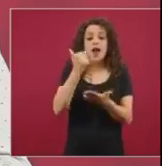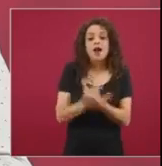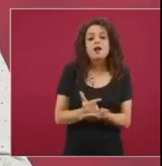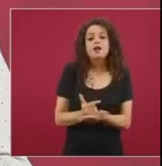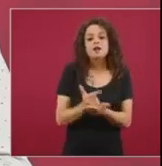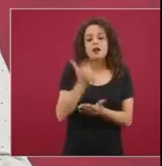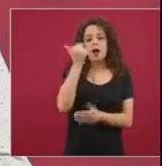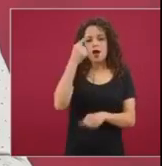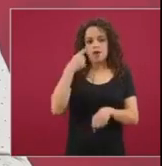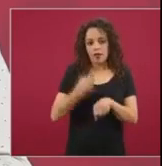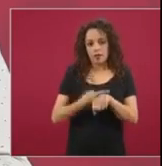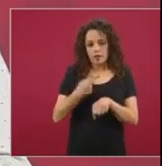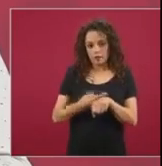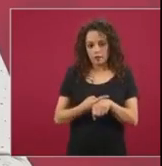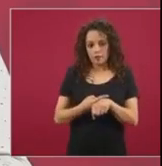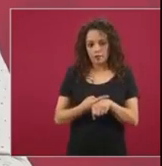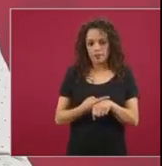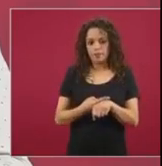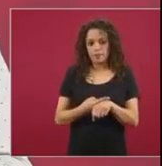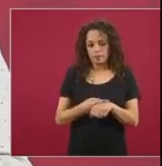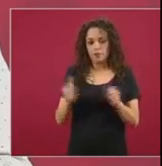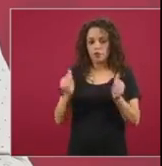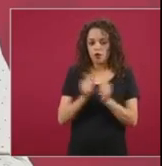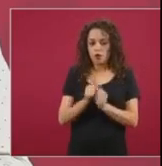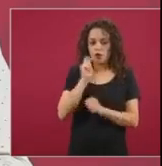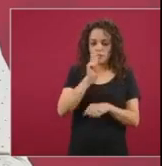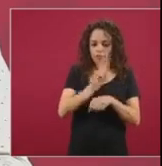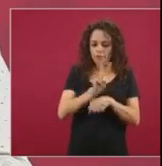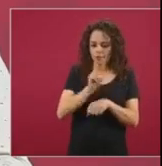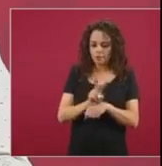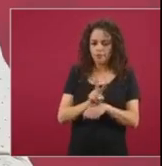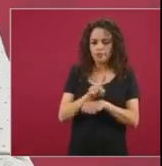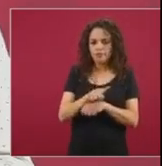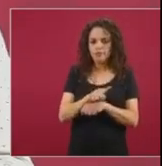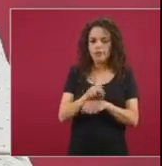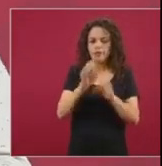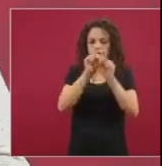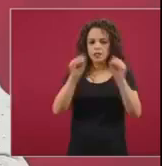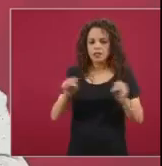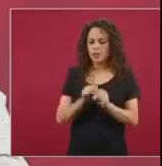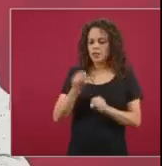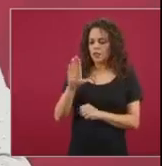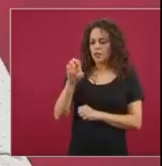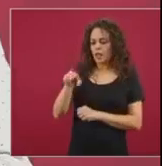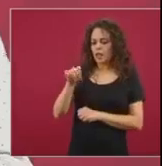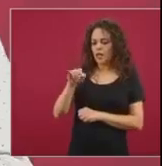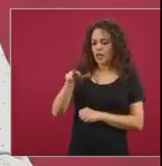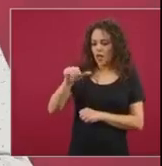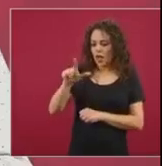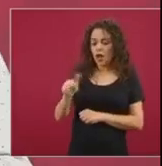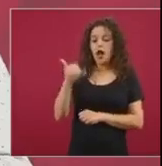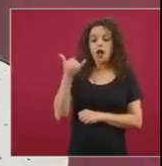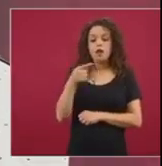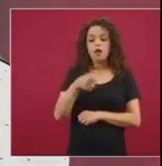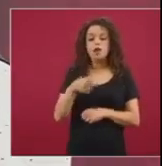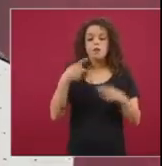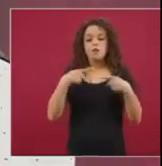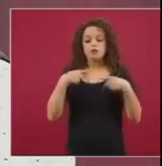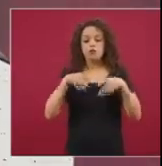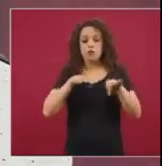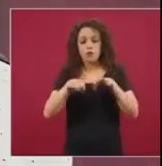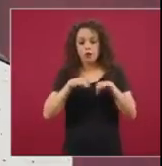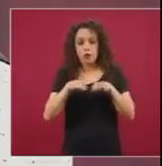poder hacer vigilancia centinela, de enfocarse en la vigilancia del personal de salud,